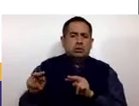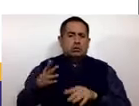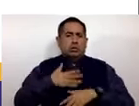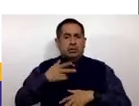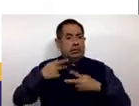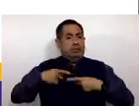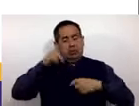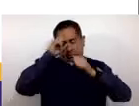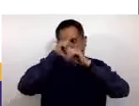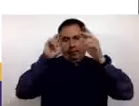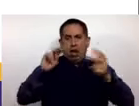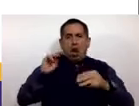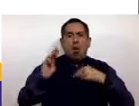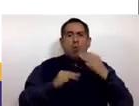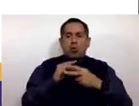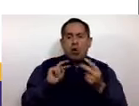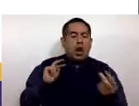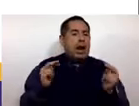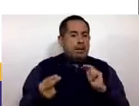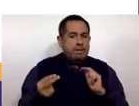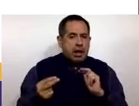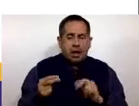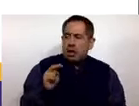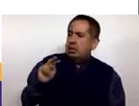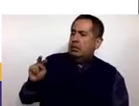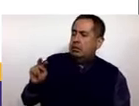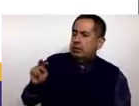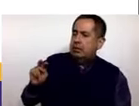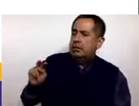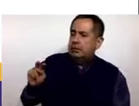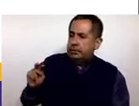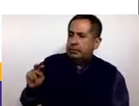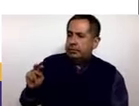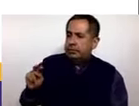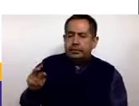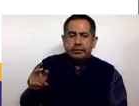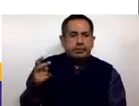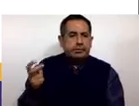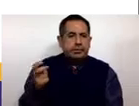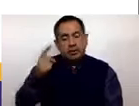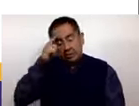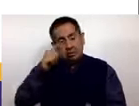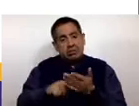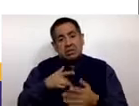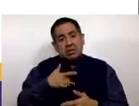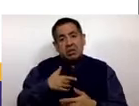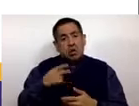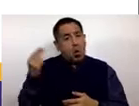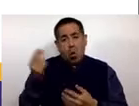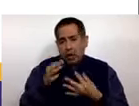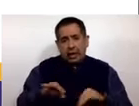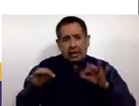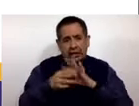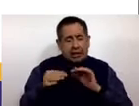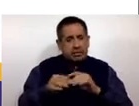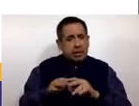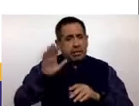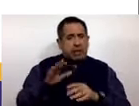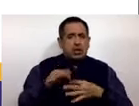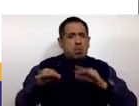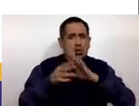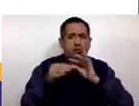personas, y eso da otros filtros para ver lo demás, y a mí me parece urgente. Y es algo que he visto mucho en generaciones